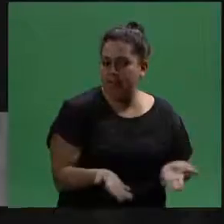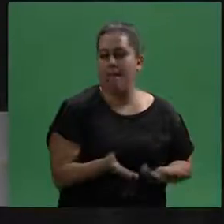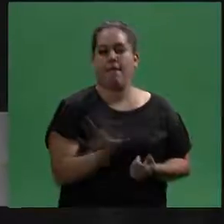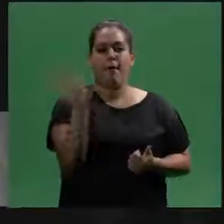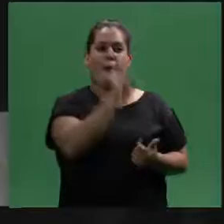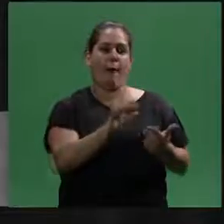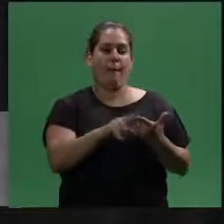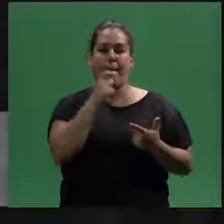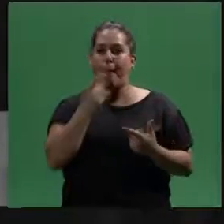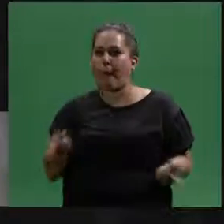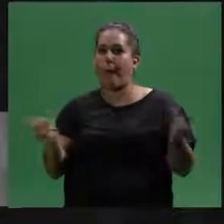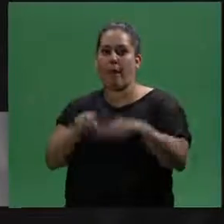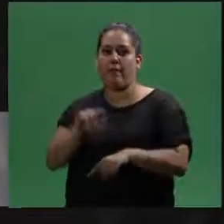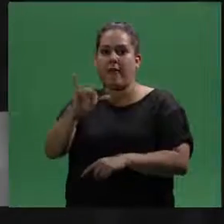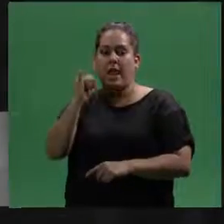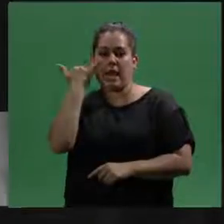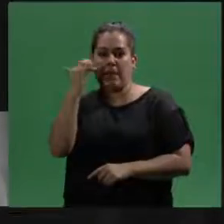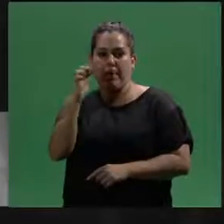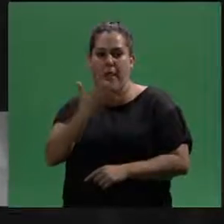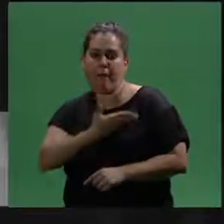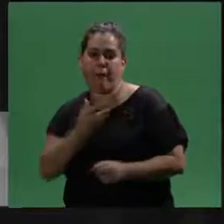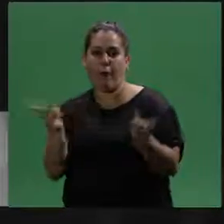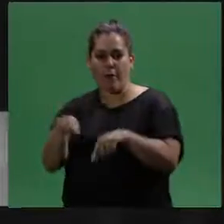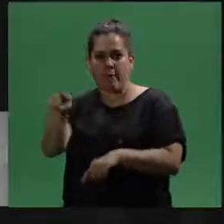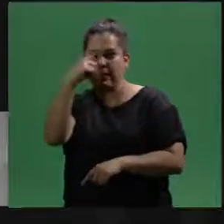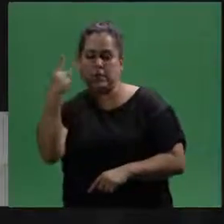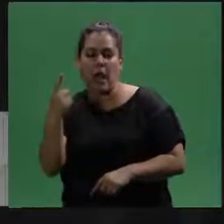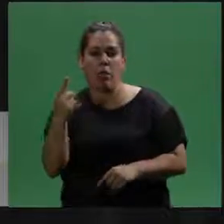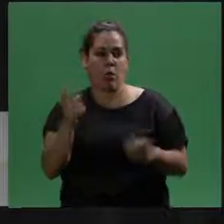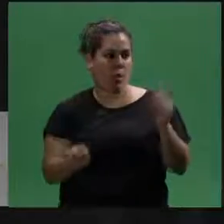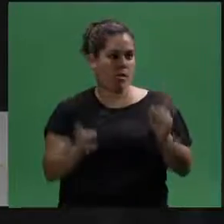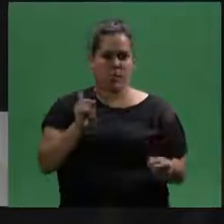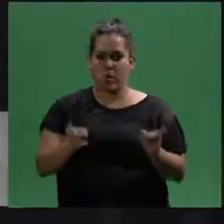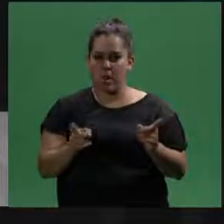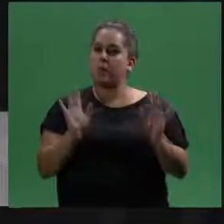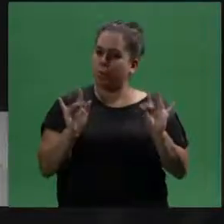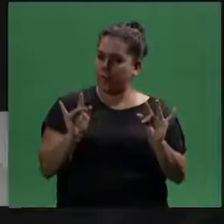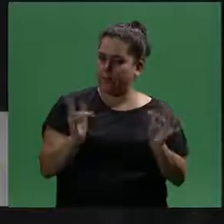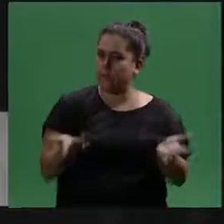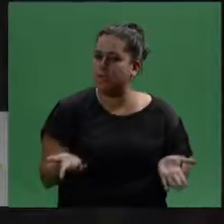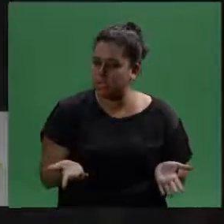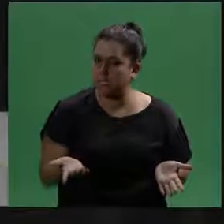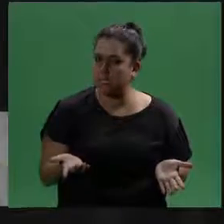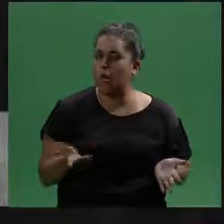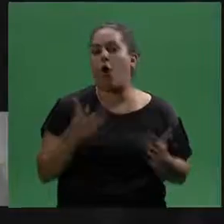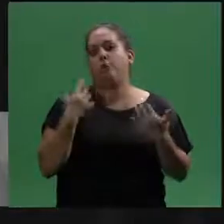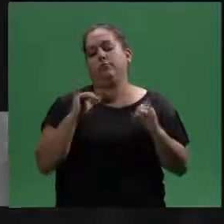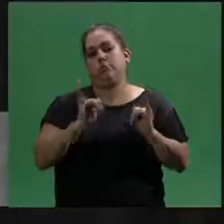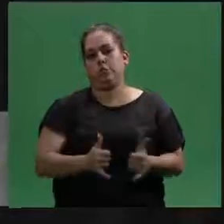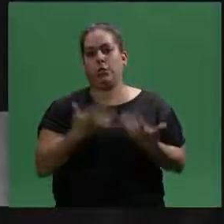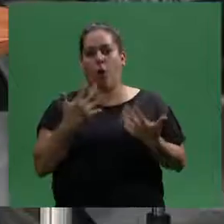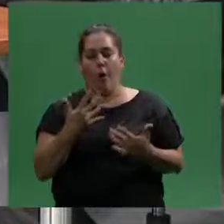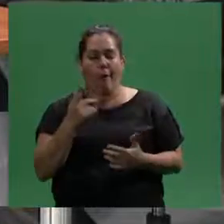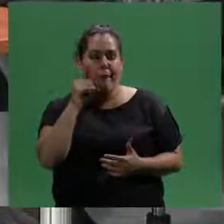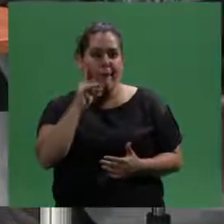a la restatización de YPF, sería muy difícil la tarea legislativa en el recinto, con lo cual, obviamente con